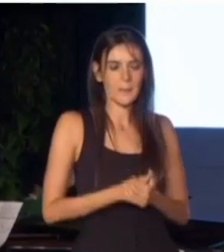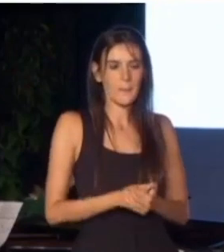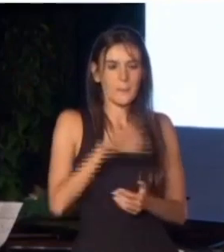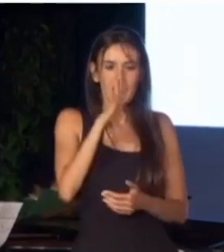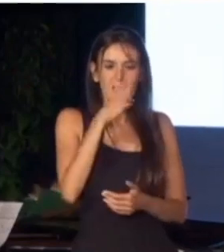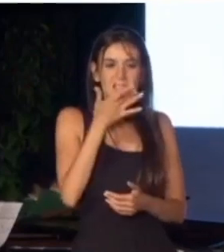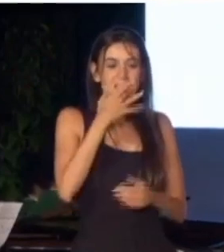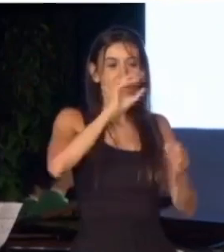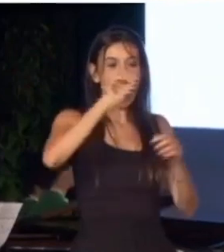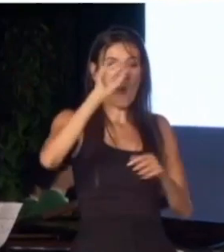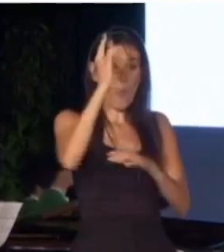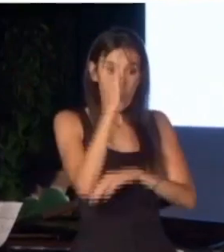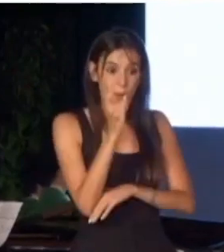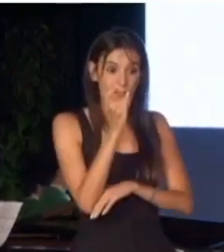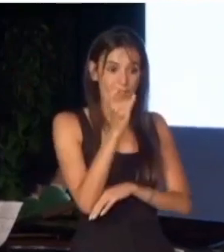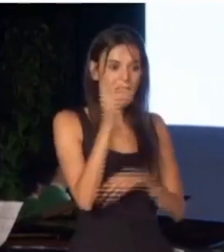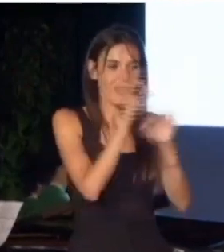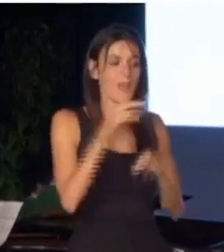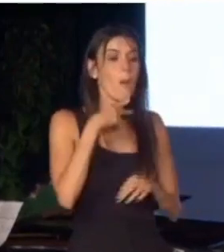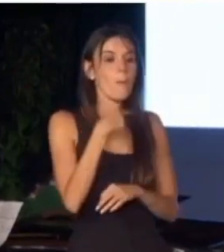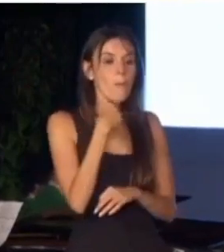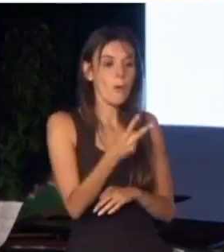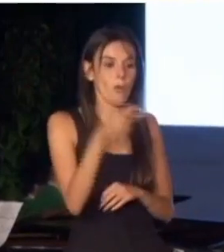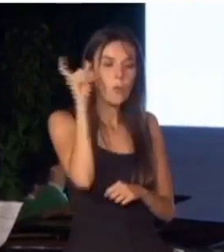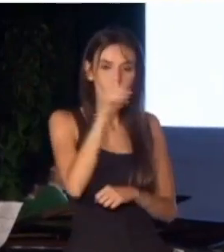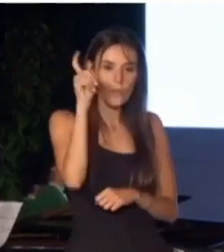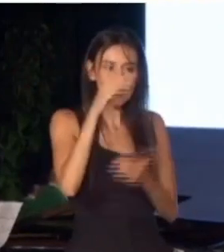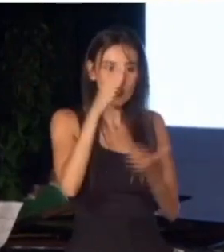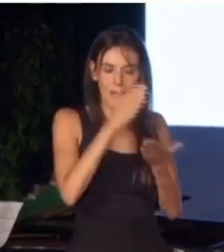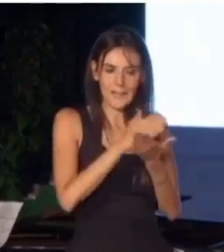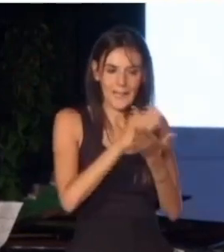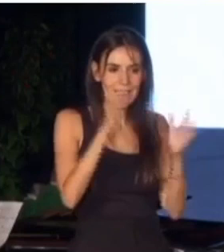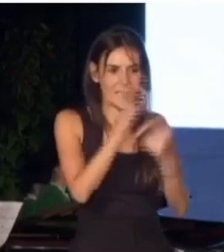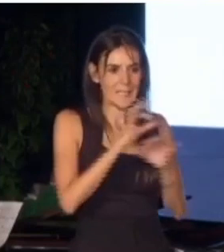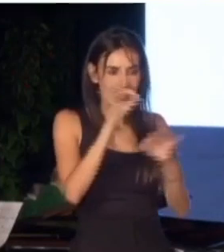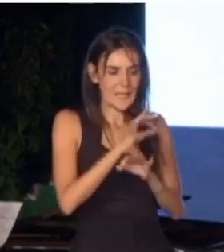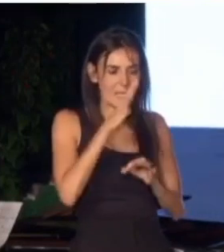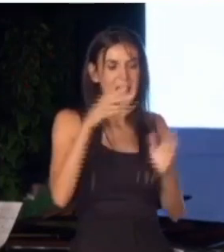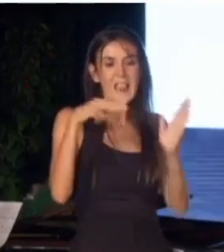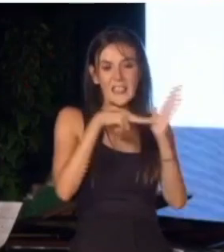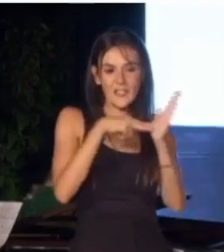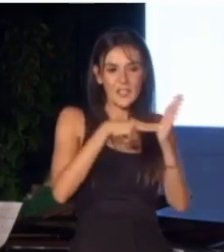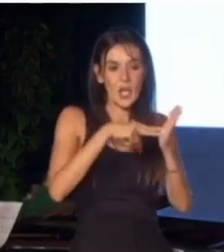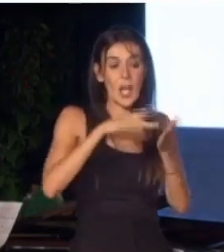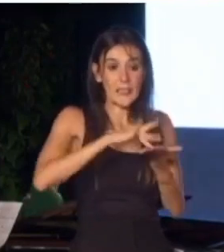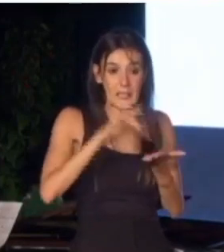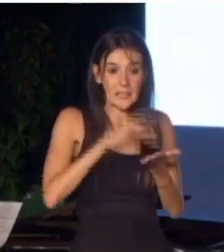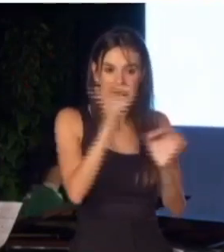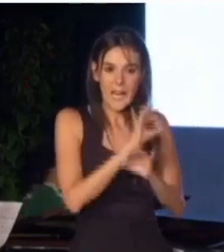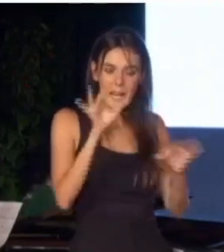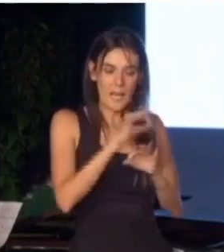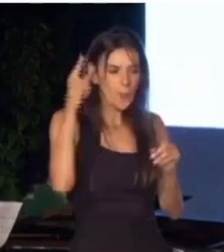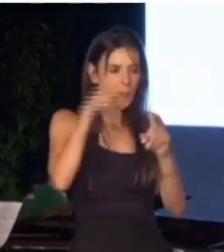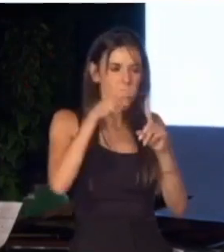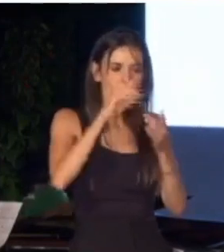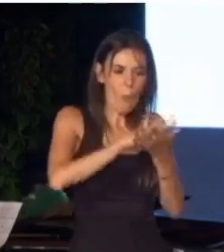No hay wifi que llegue mejor que la voz del maestro en una clase, ni dispositivo digital que pueda tranquilizar a